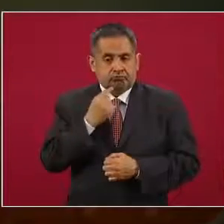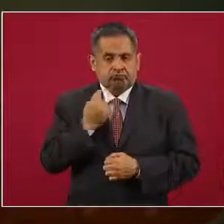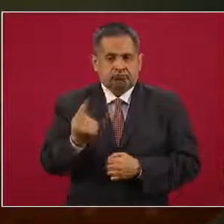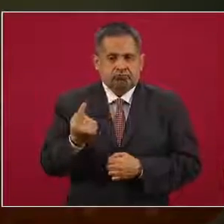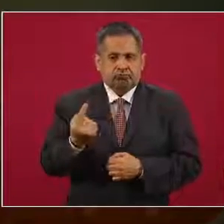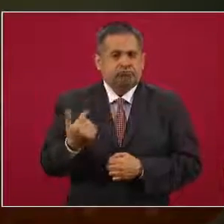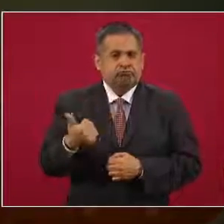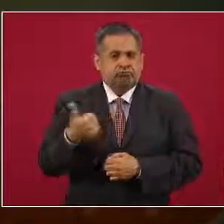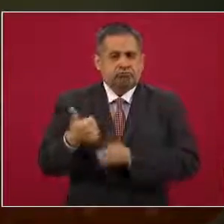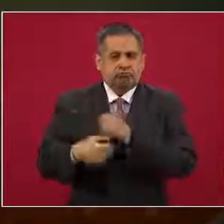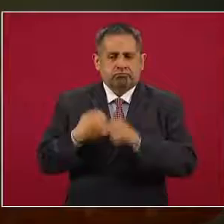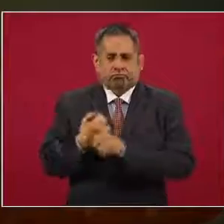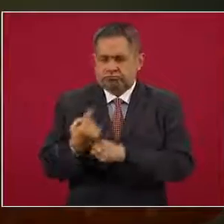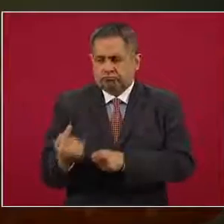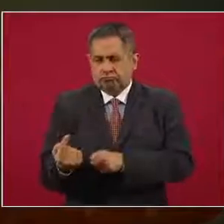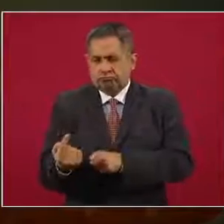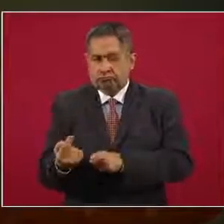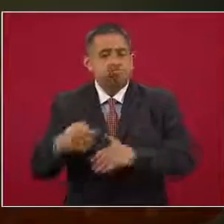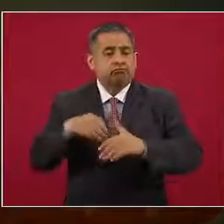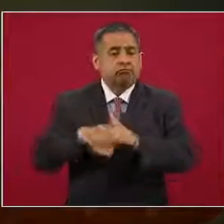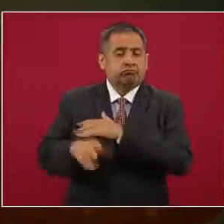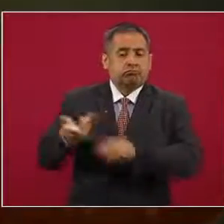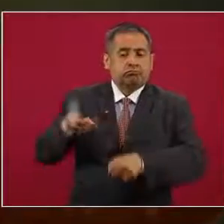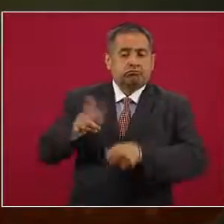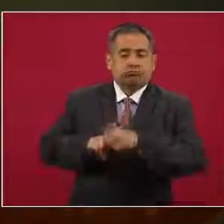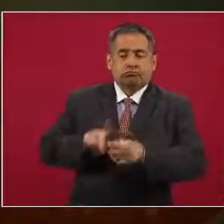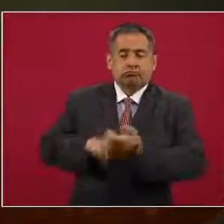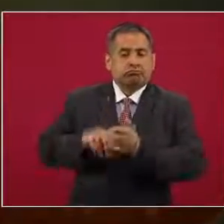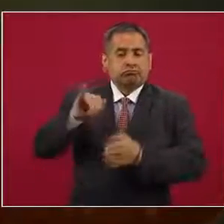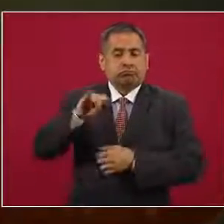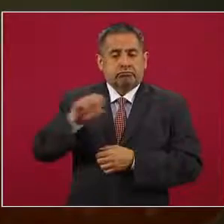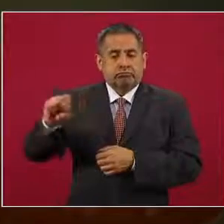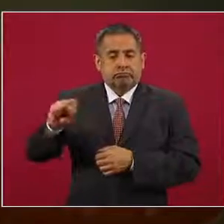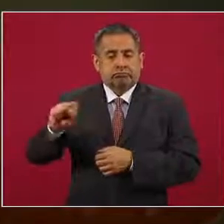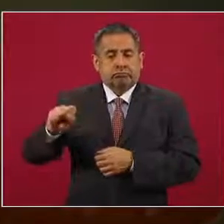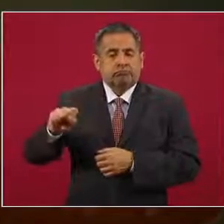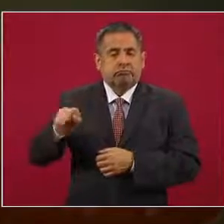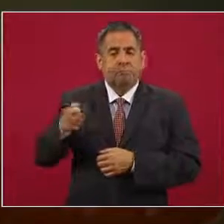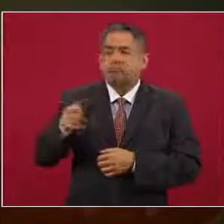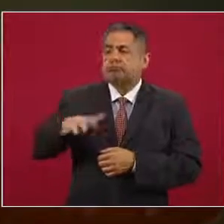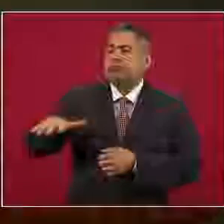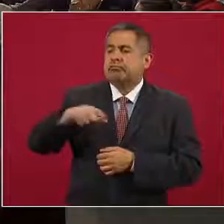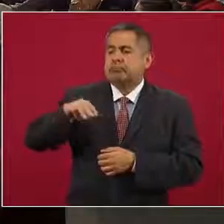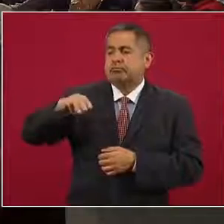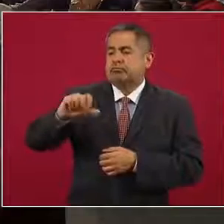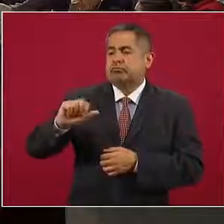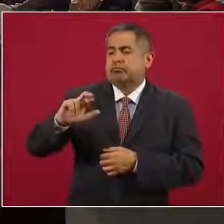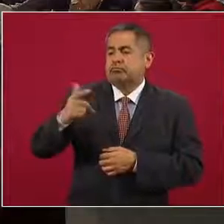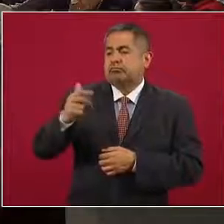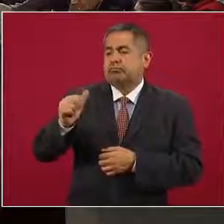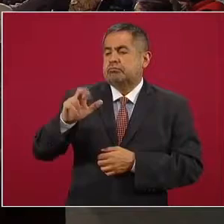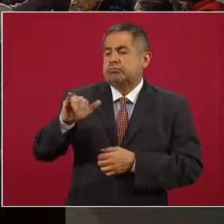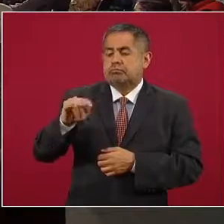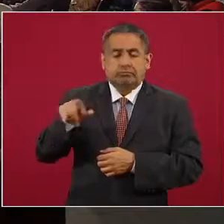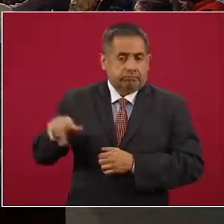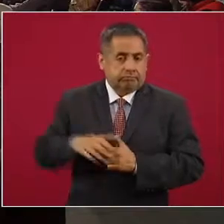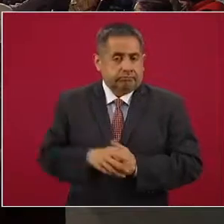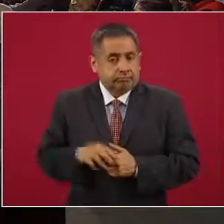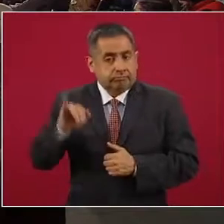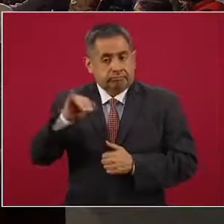de 6 años ingresa al hospital del IMSS, la Margarita, en el estado de Puebla. El